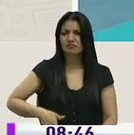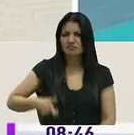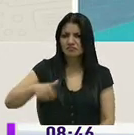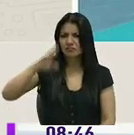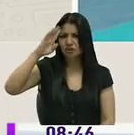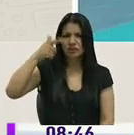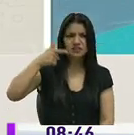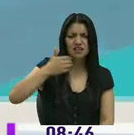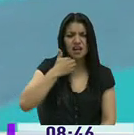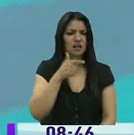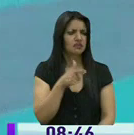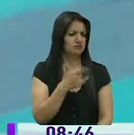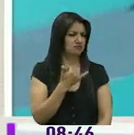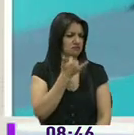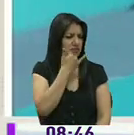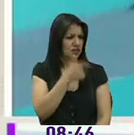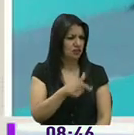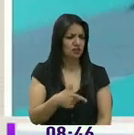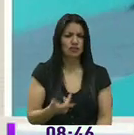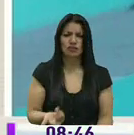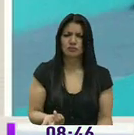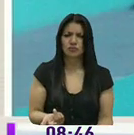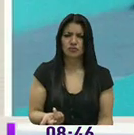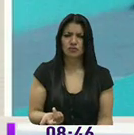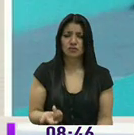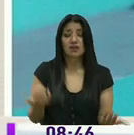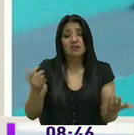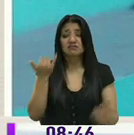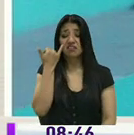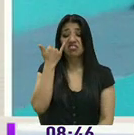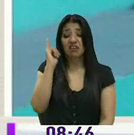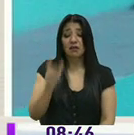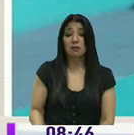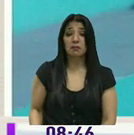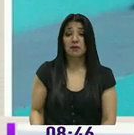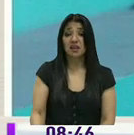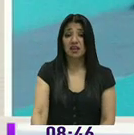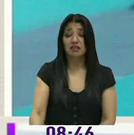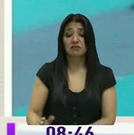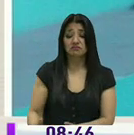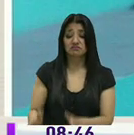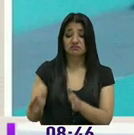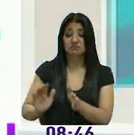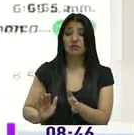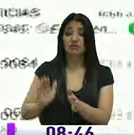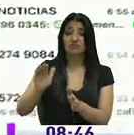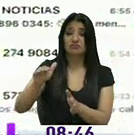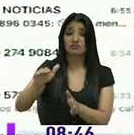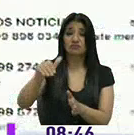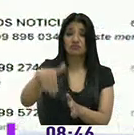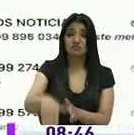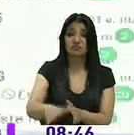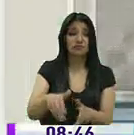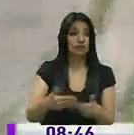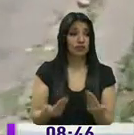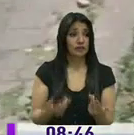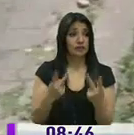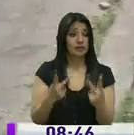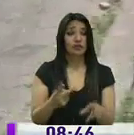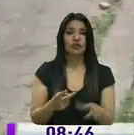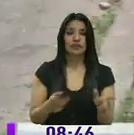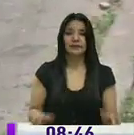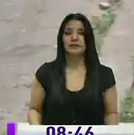alguien que imaginad que a todos se nos ocurre utilizar la verdad como nos dé la gana es increíble y el estado de la otra